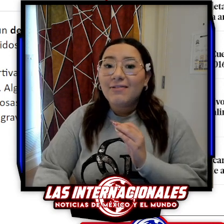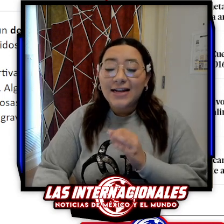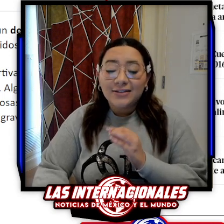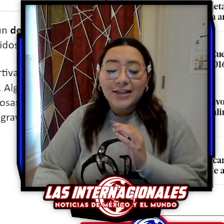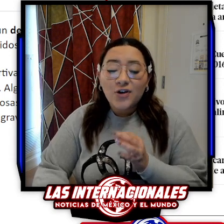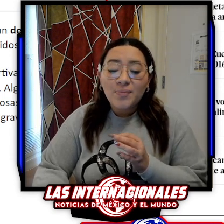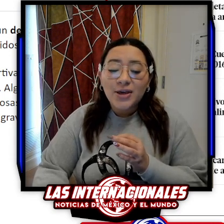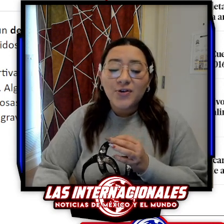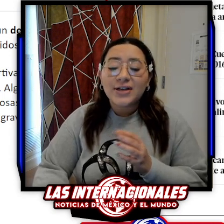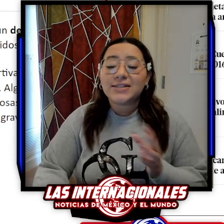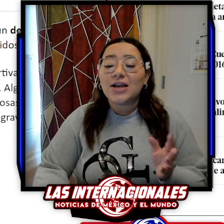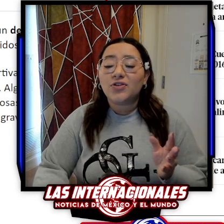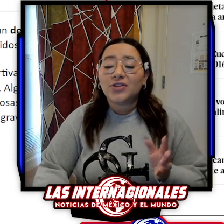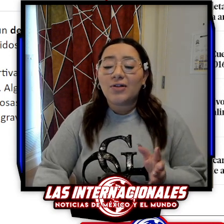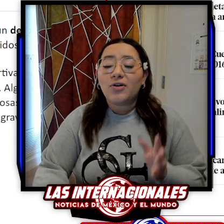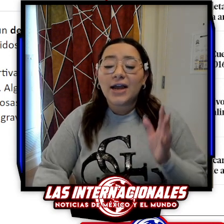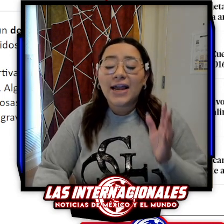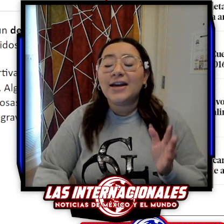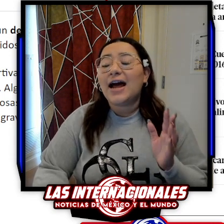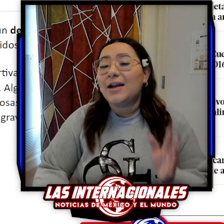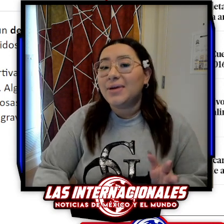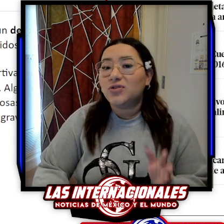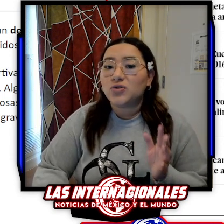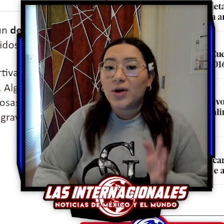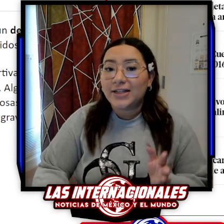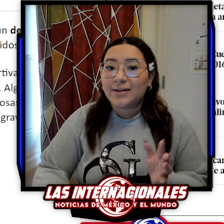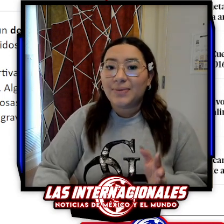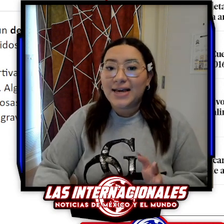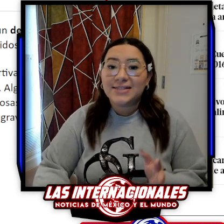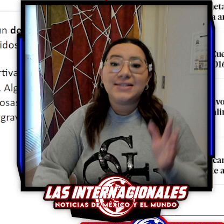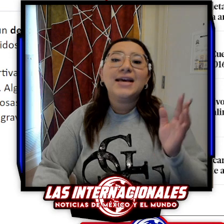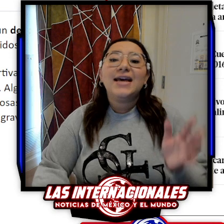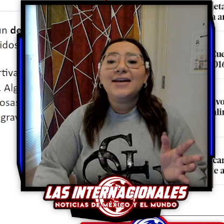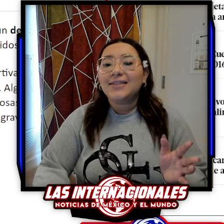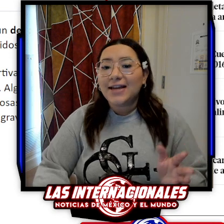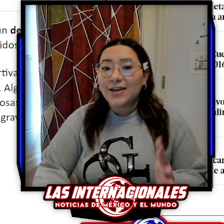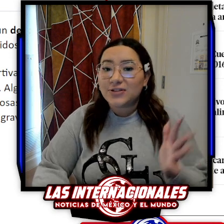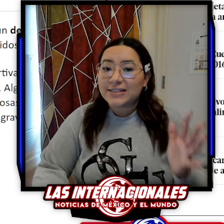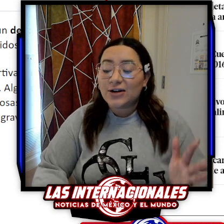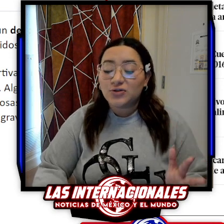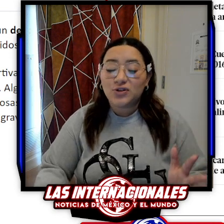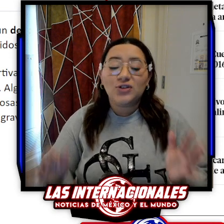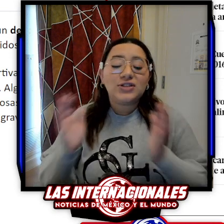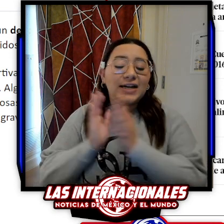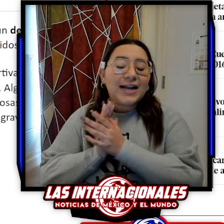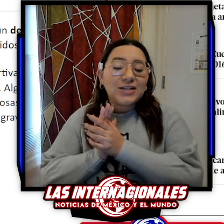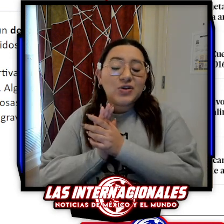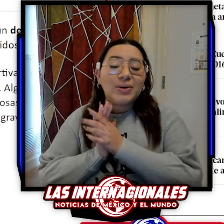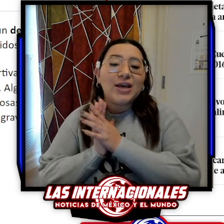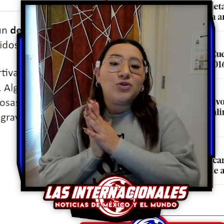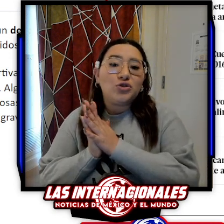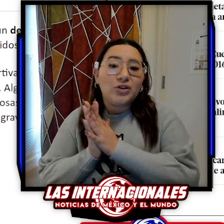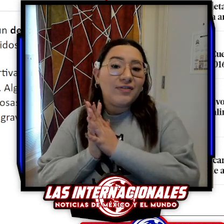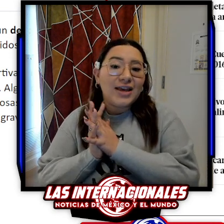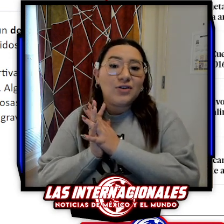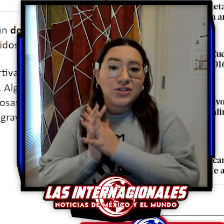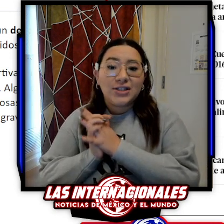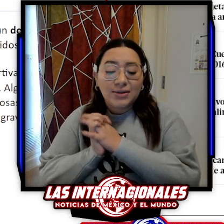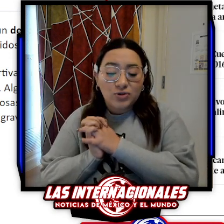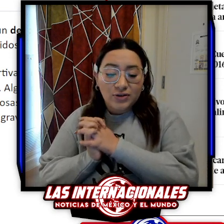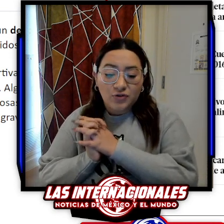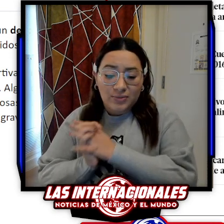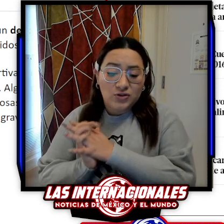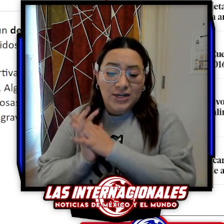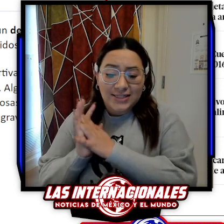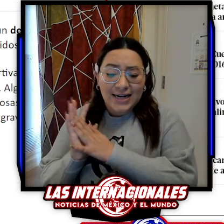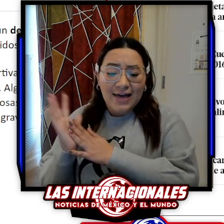descendiente de la variante Omicron que se ha encontrado en al menos 40 países, entre ellos Estados Unidos. En el caso de México todavía no se